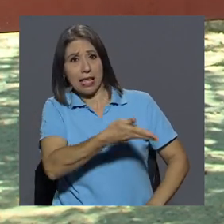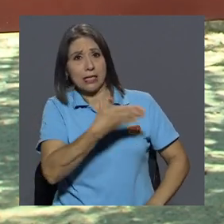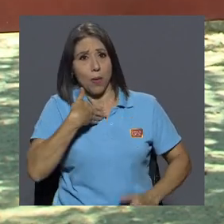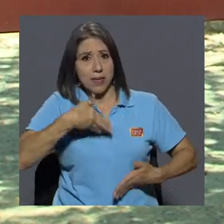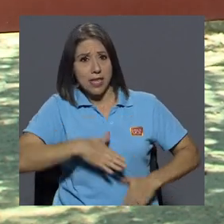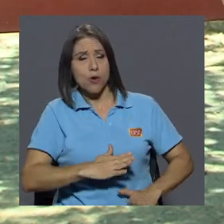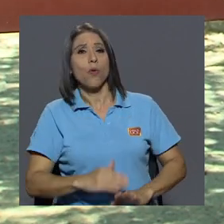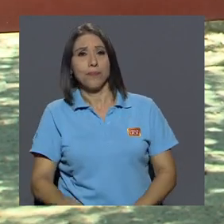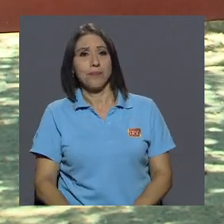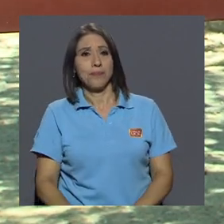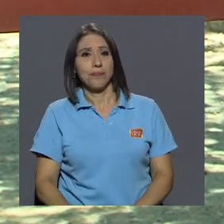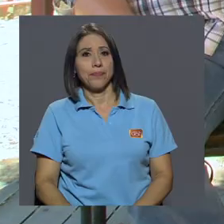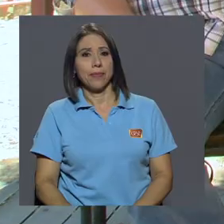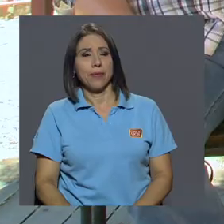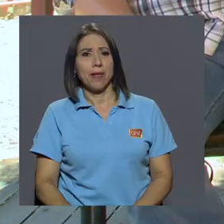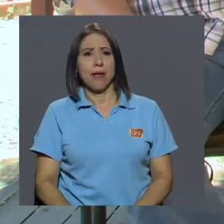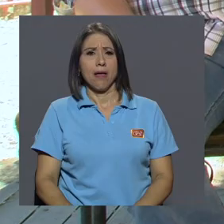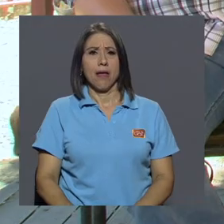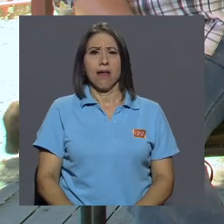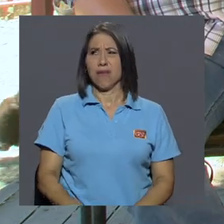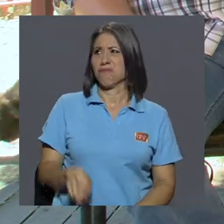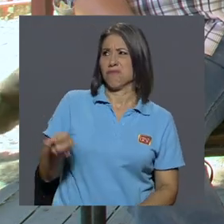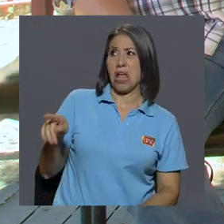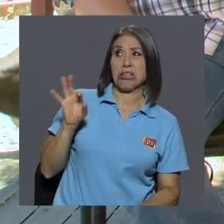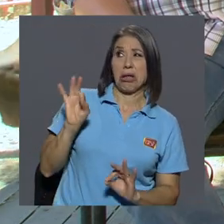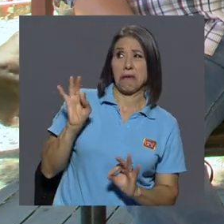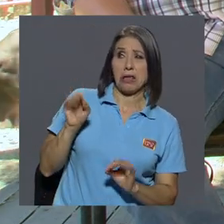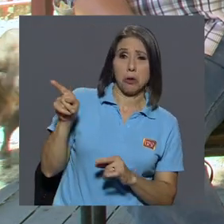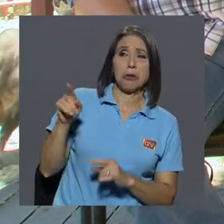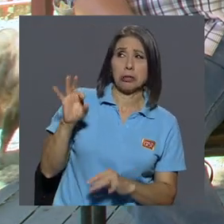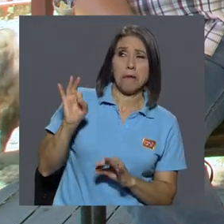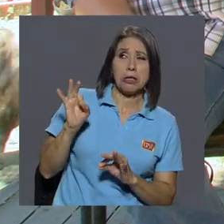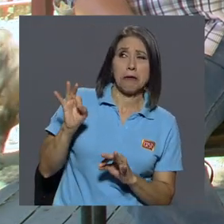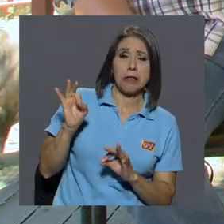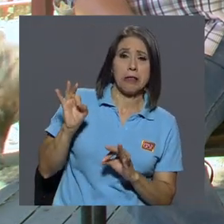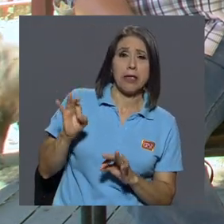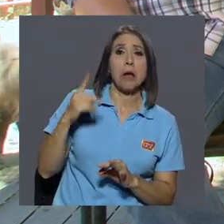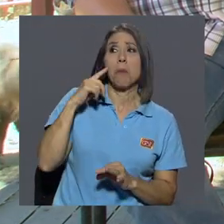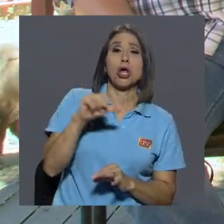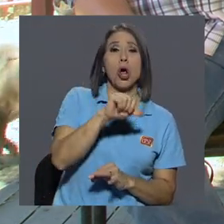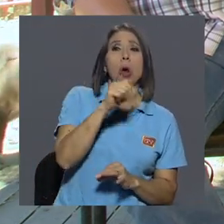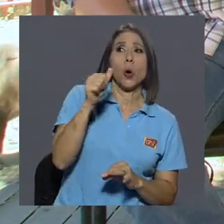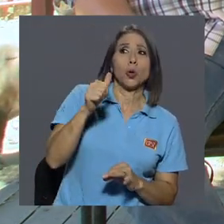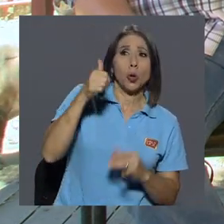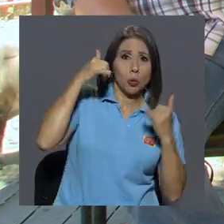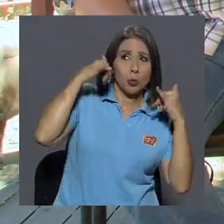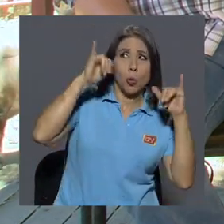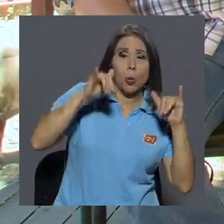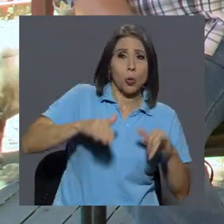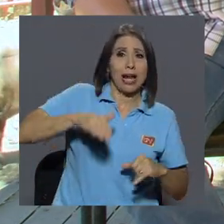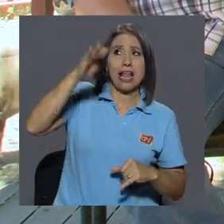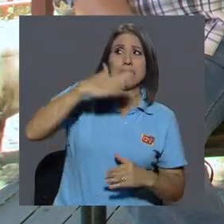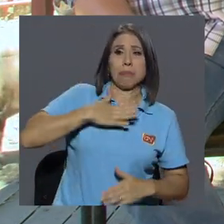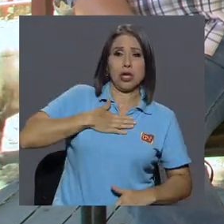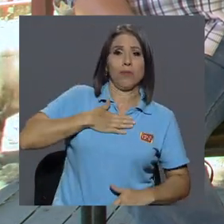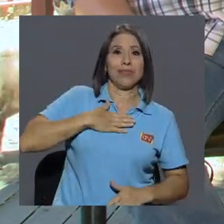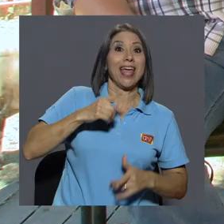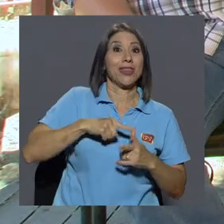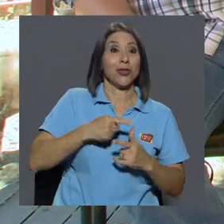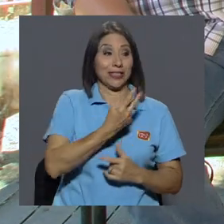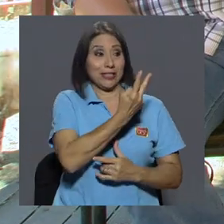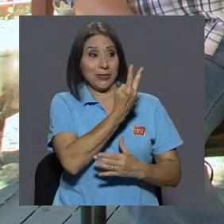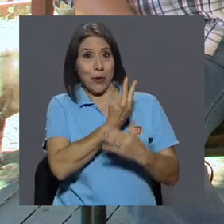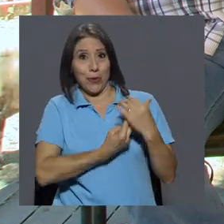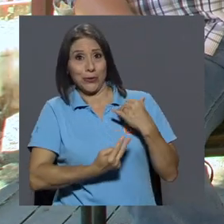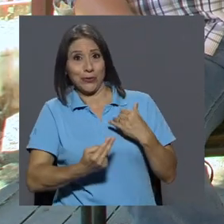hijo. Y le dice Quincho, está bien, don Jerónimo, está bien, dice, porque el otro grande es mío. Entonces montamos los 2